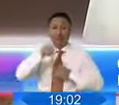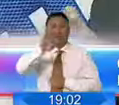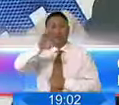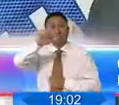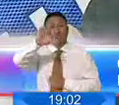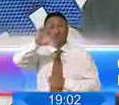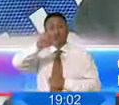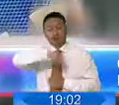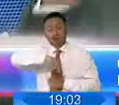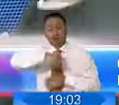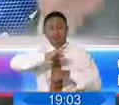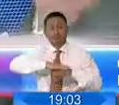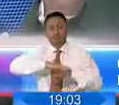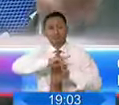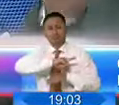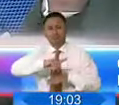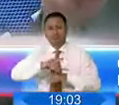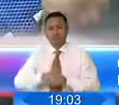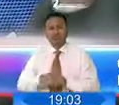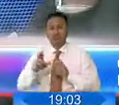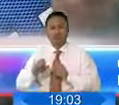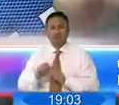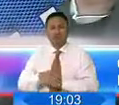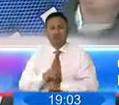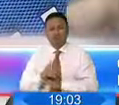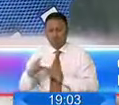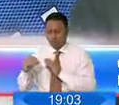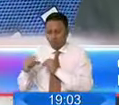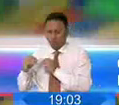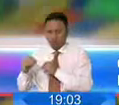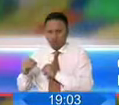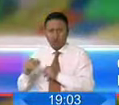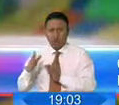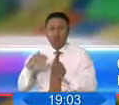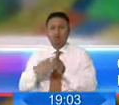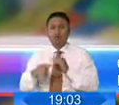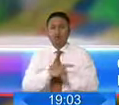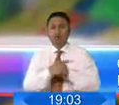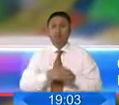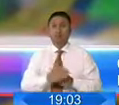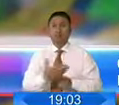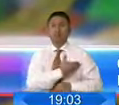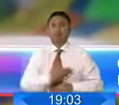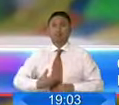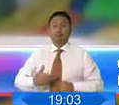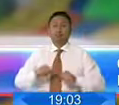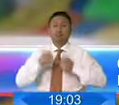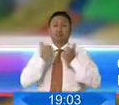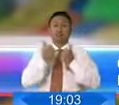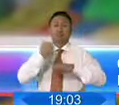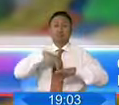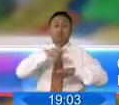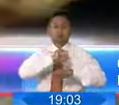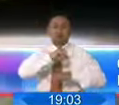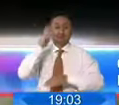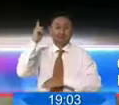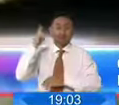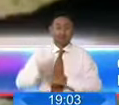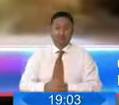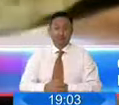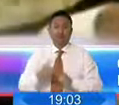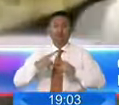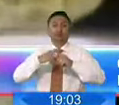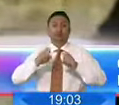Vaca sobre una supuesta conspiración en su contra que estaría orquestada por el presidente de la Asamblea Nacional, José Serrano, y el